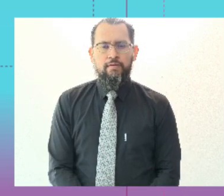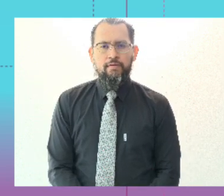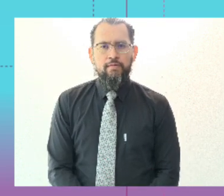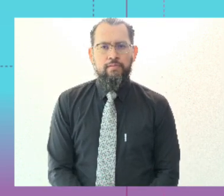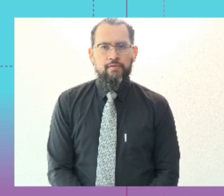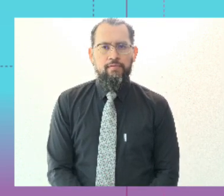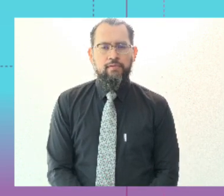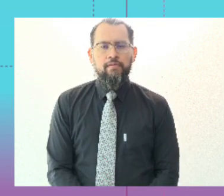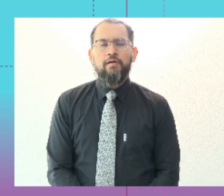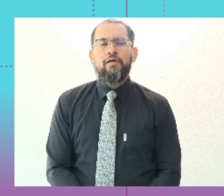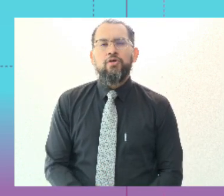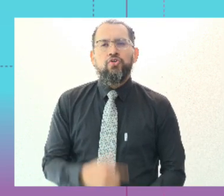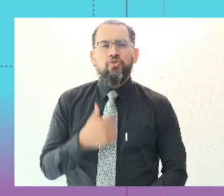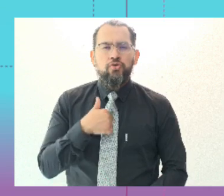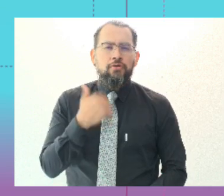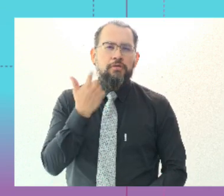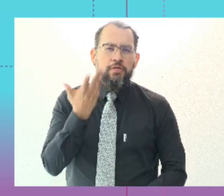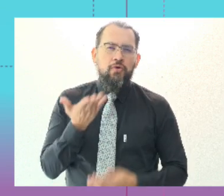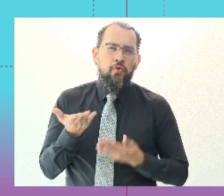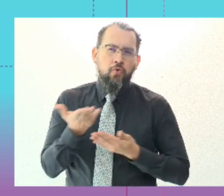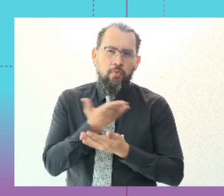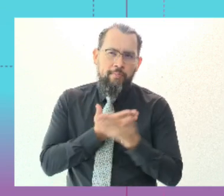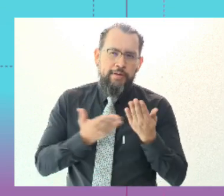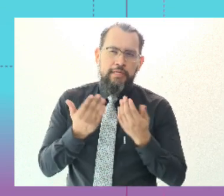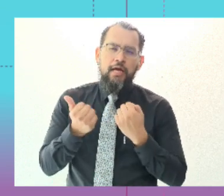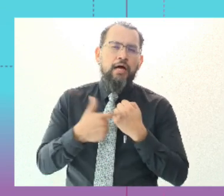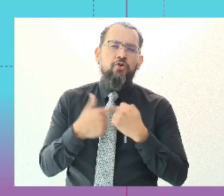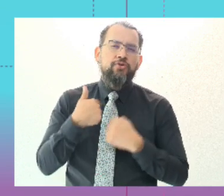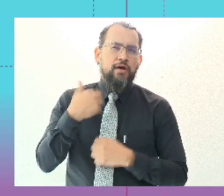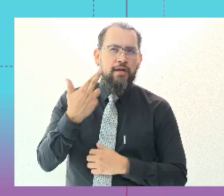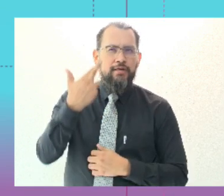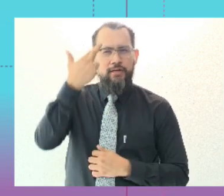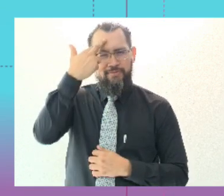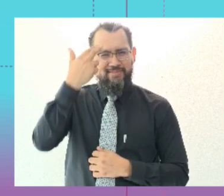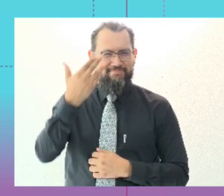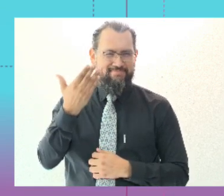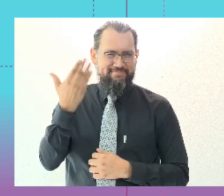Y yo quiero compartirles, ahorita estaba recordando sobre la idea